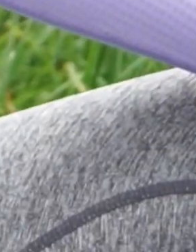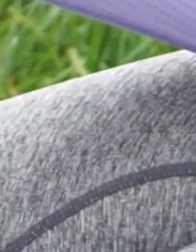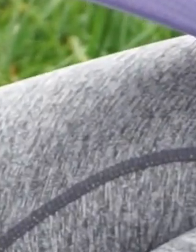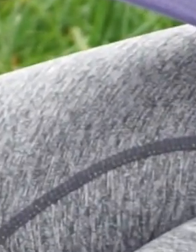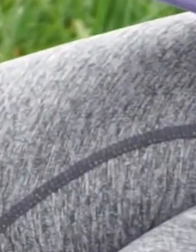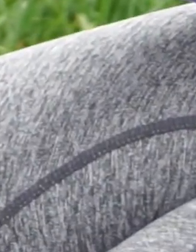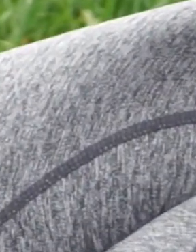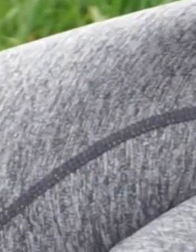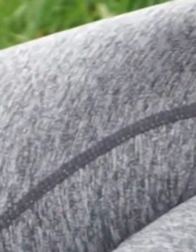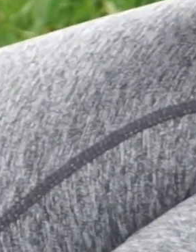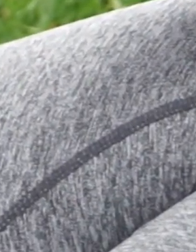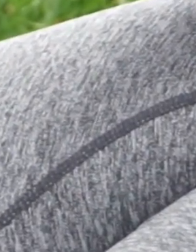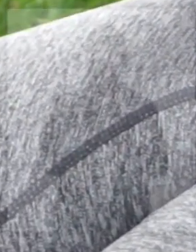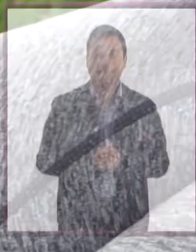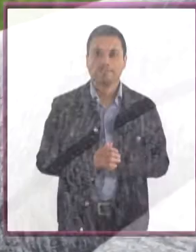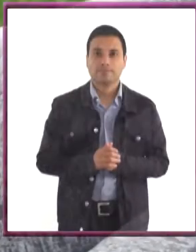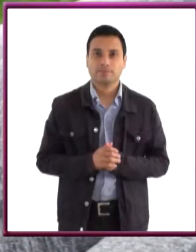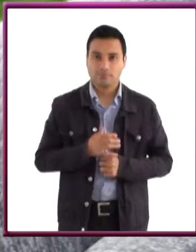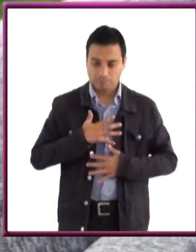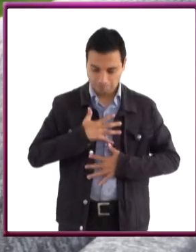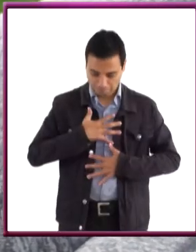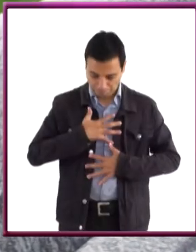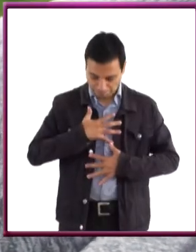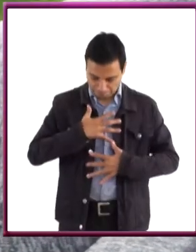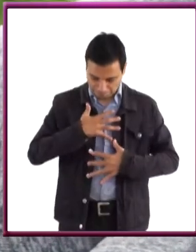Y date cuenta de cómo fluye.